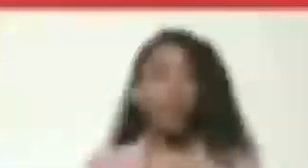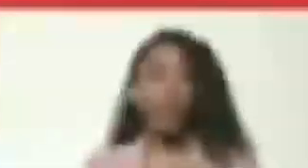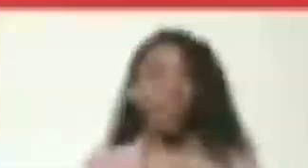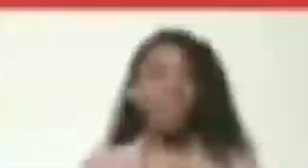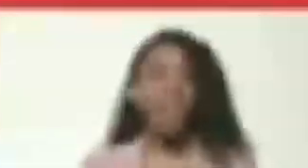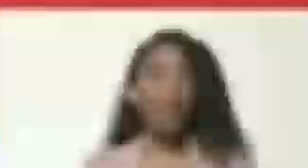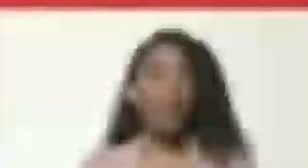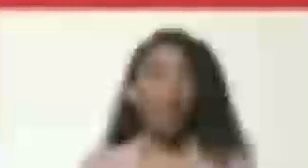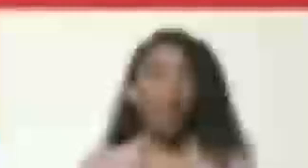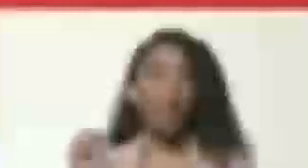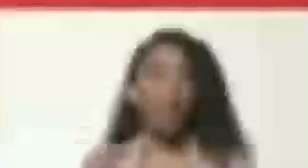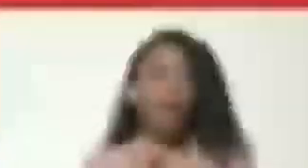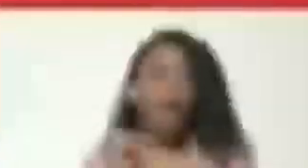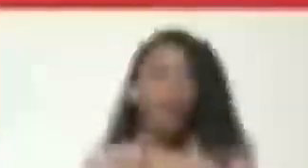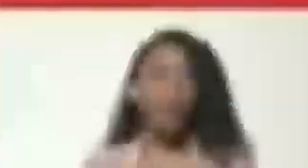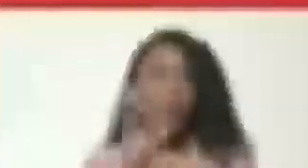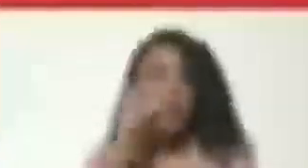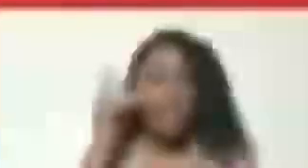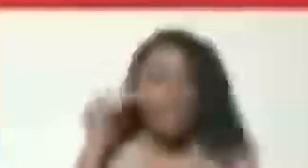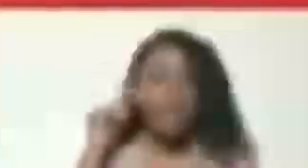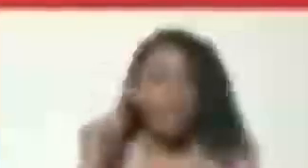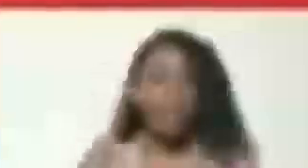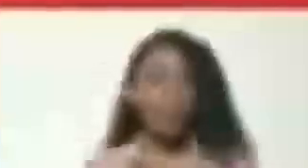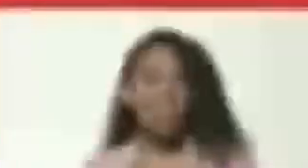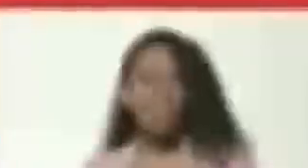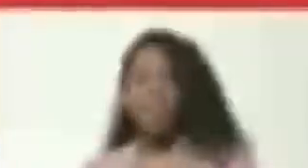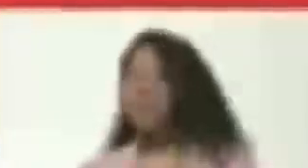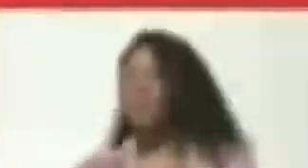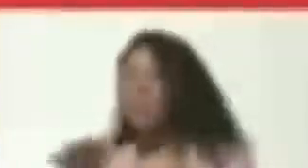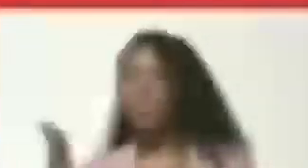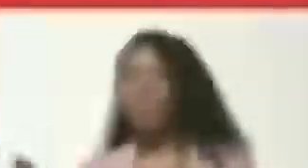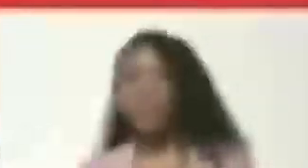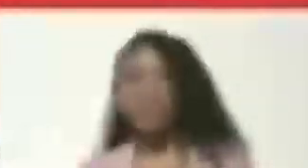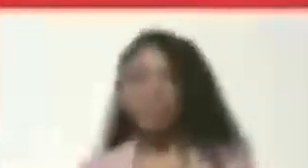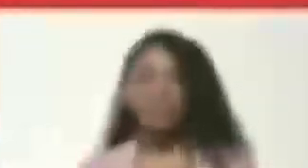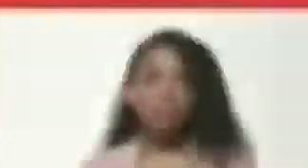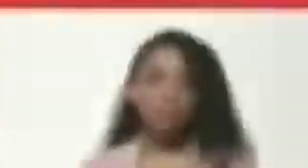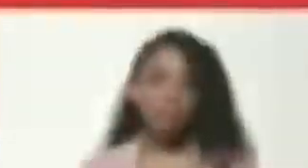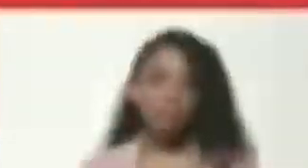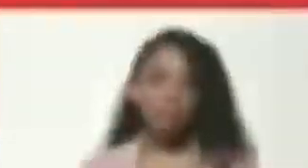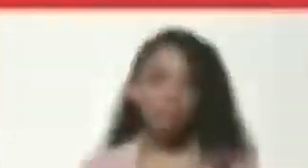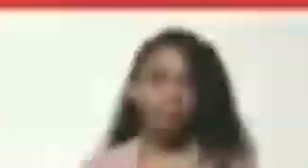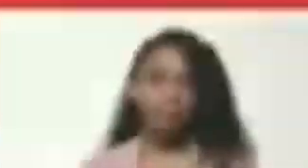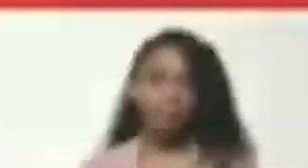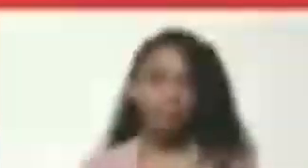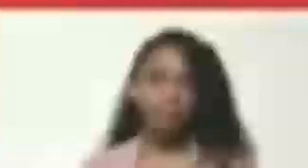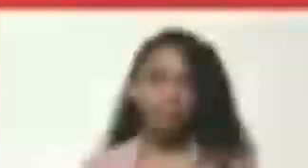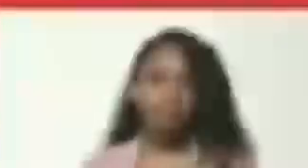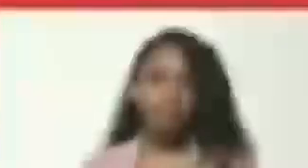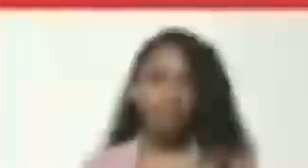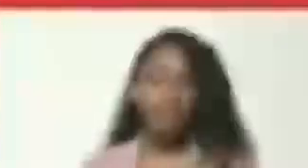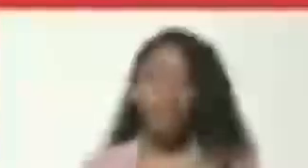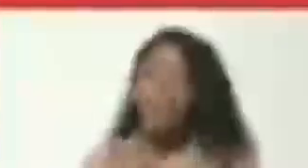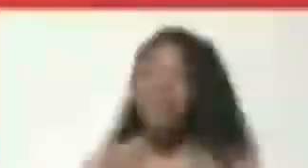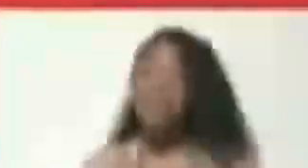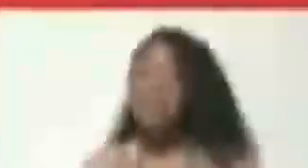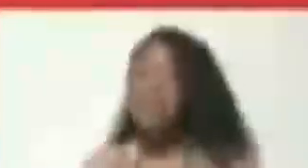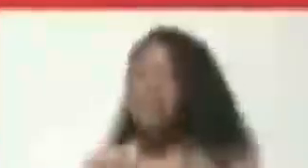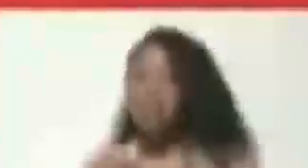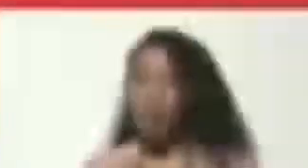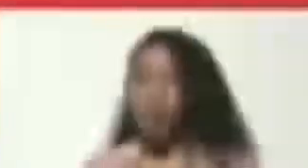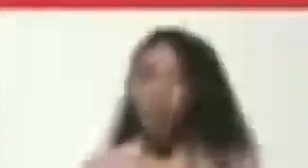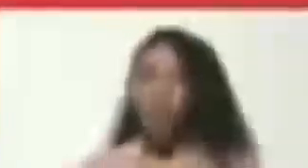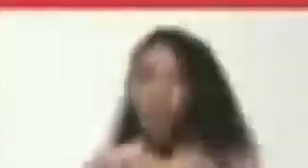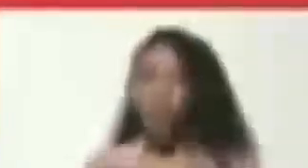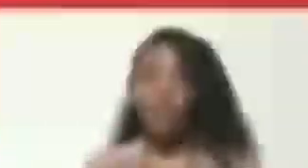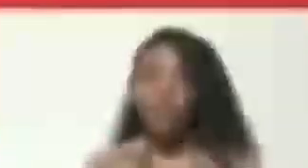Venezuela no tenemos unas plataformas que sean intuitivas, que tengan una interfaz de manera